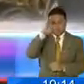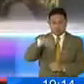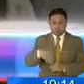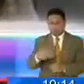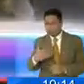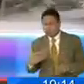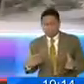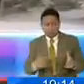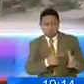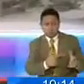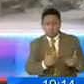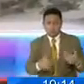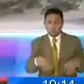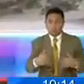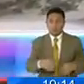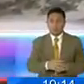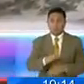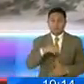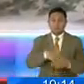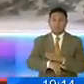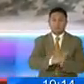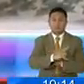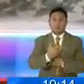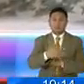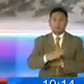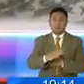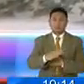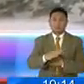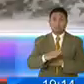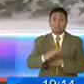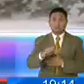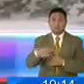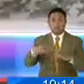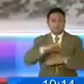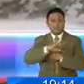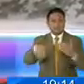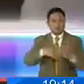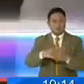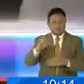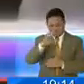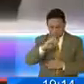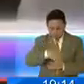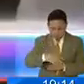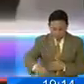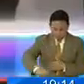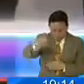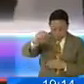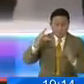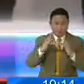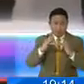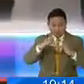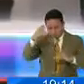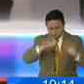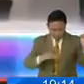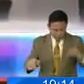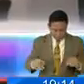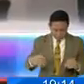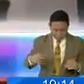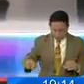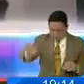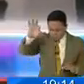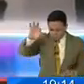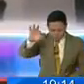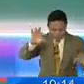policial y militar. En el interior del inmueble buscaron en cada esquina, cajones de armarios bajo la cama, y fue apareciendo el